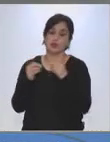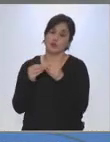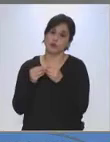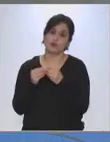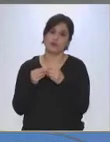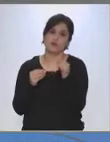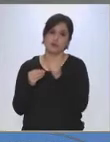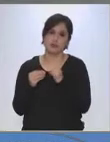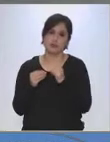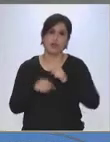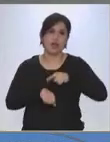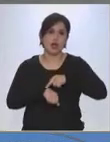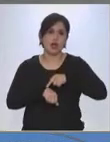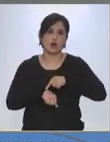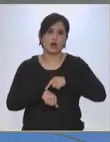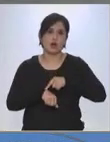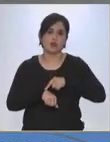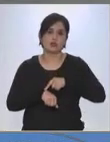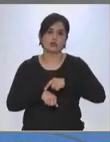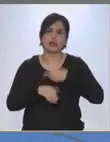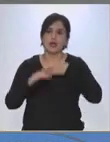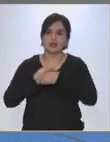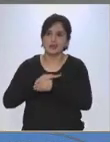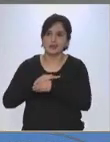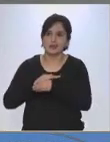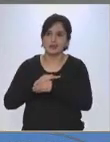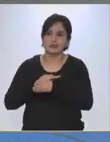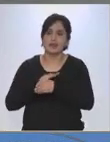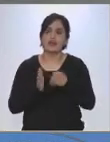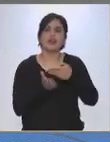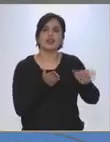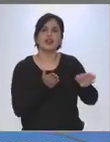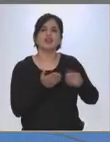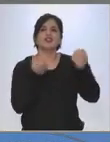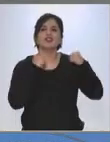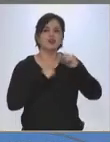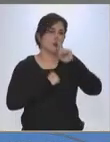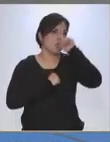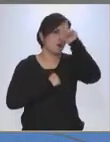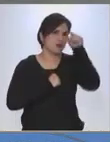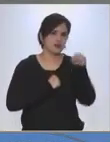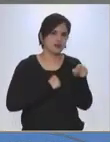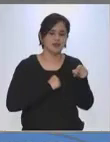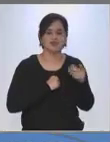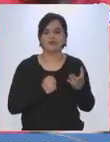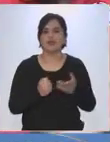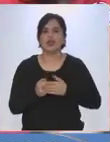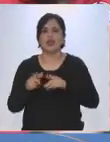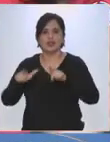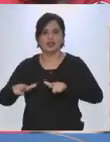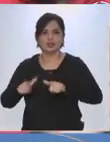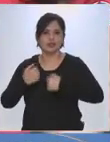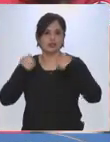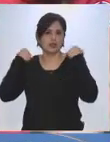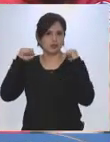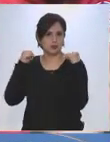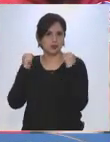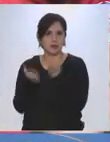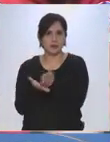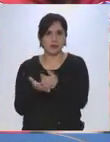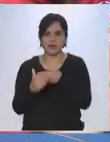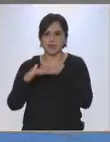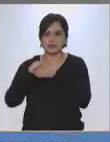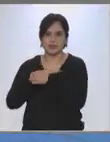y las horas en las que se puede acceder son las que sobran de los deportistas convencionales las instalaciones deportivas están preparadas para dar